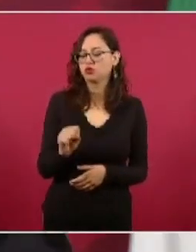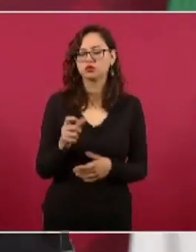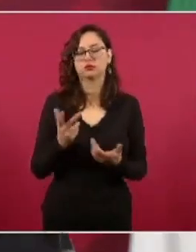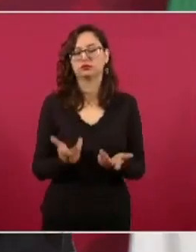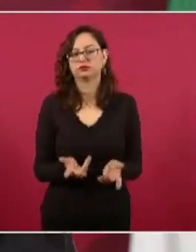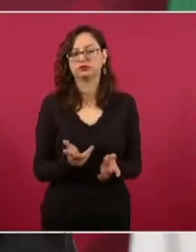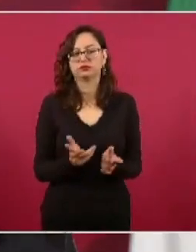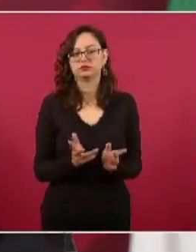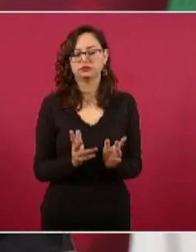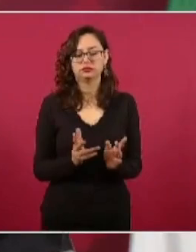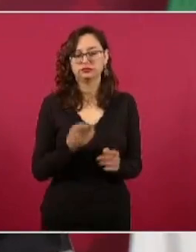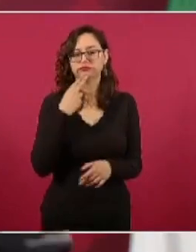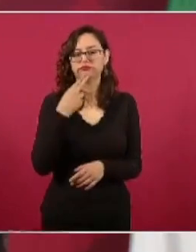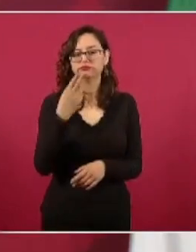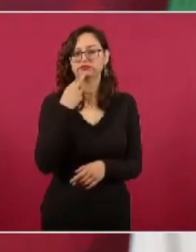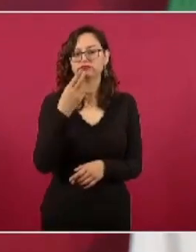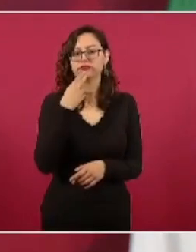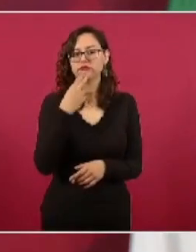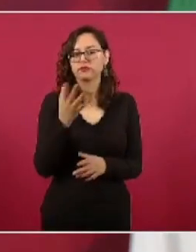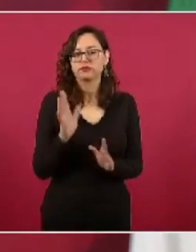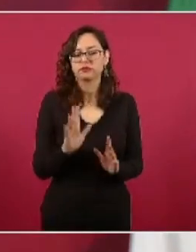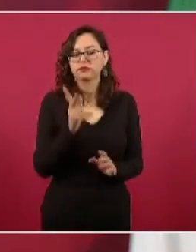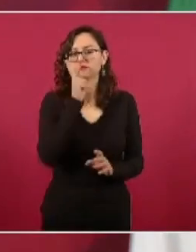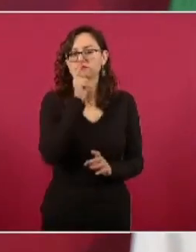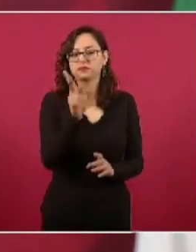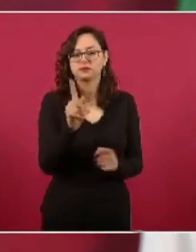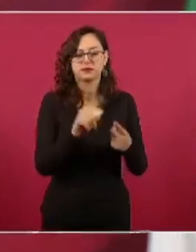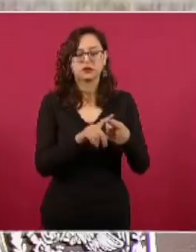palabras más